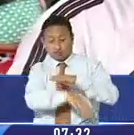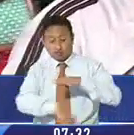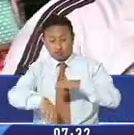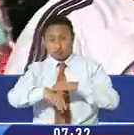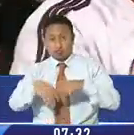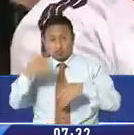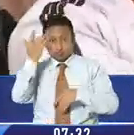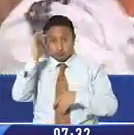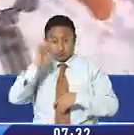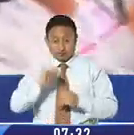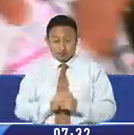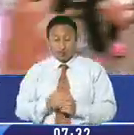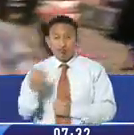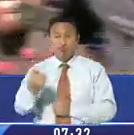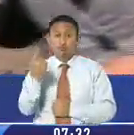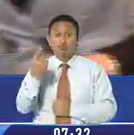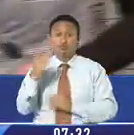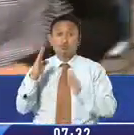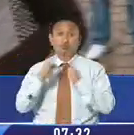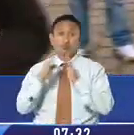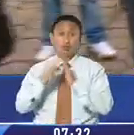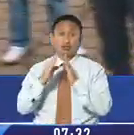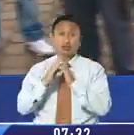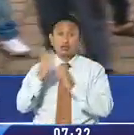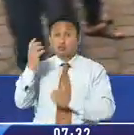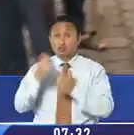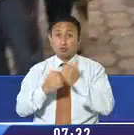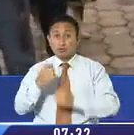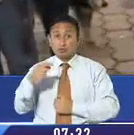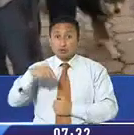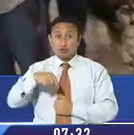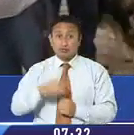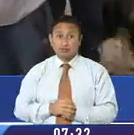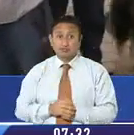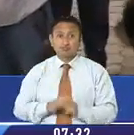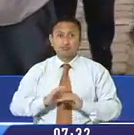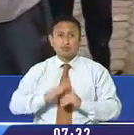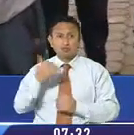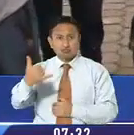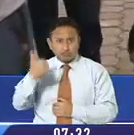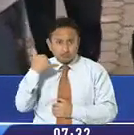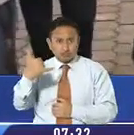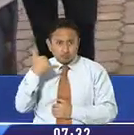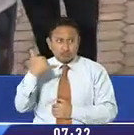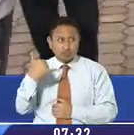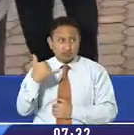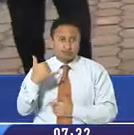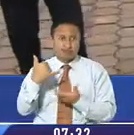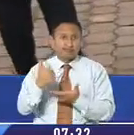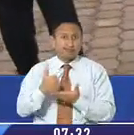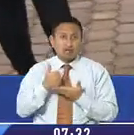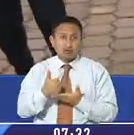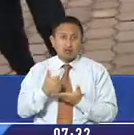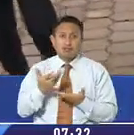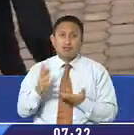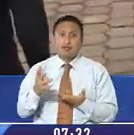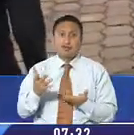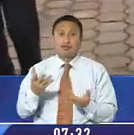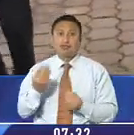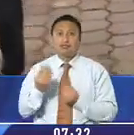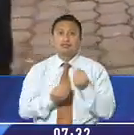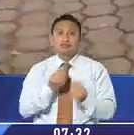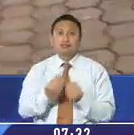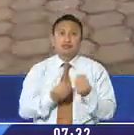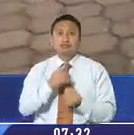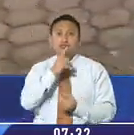como es la única casita que nos afecta a nosotros, y estamos llamando y llamando y no nos ayuda, no sé a dónde acudir o qué hacer,